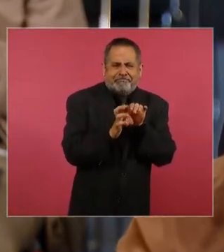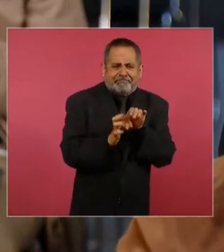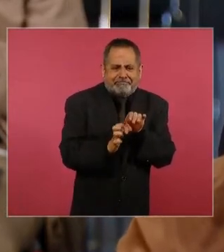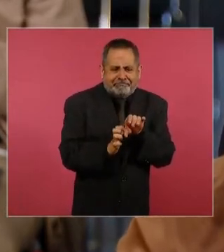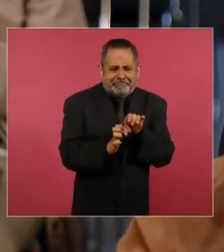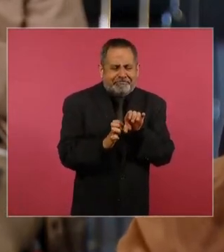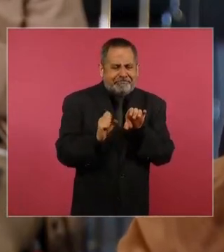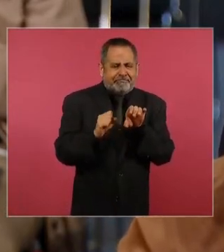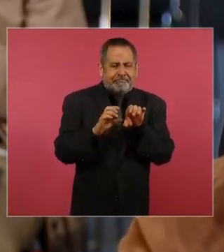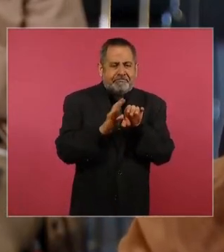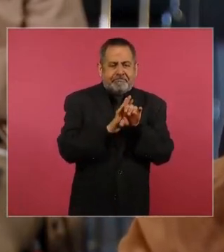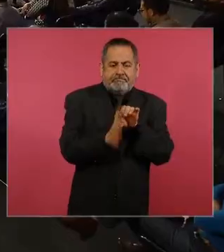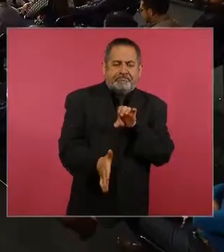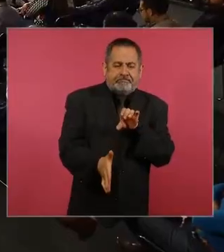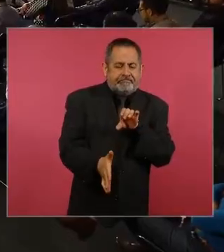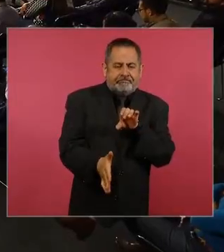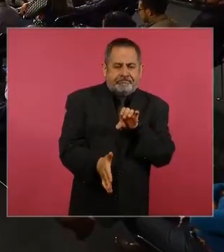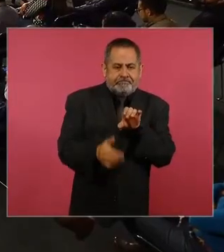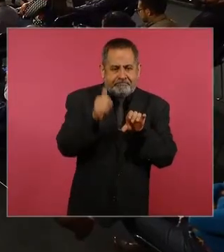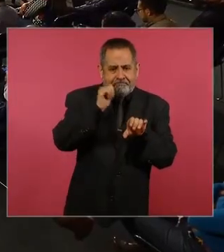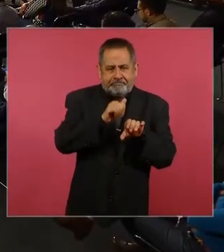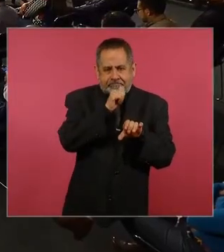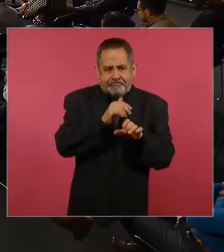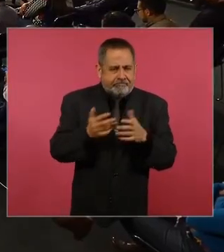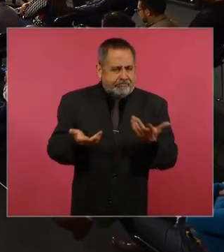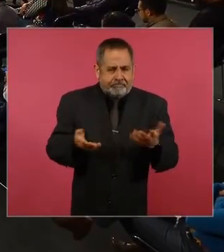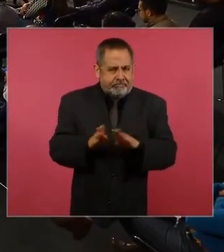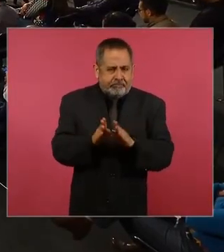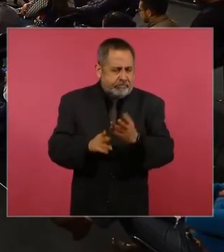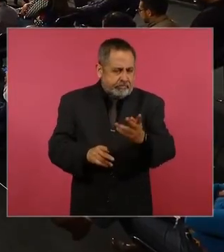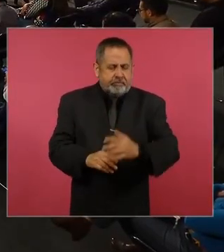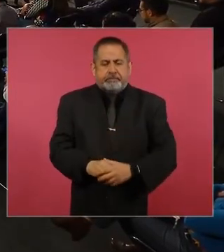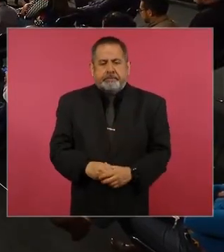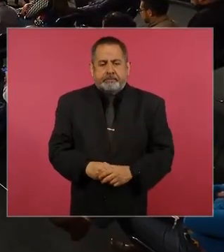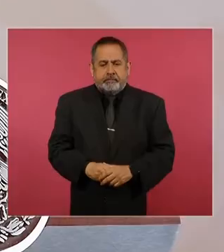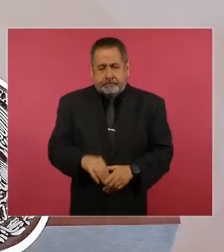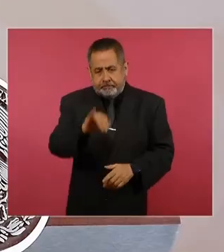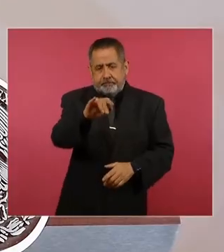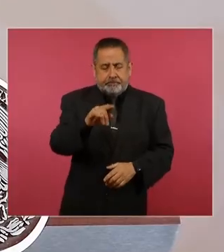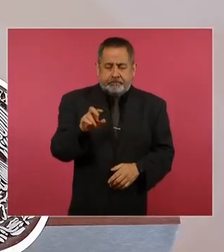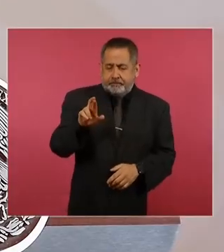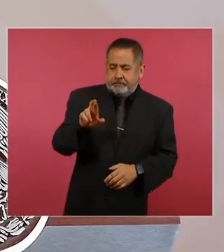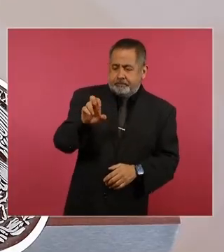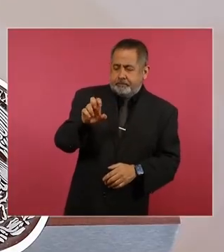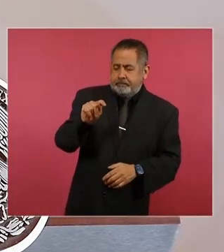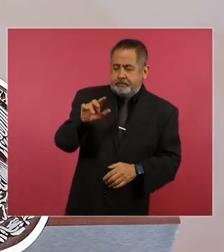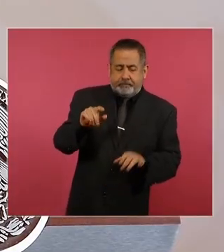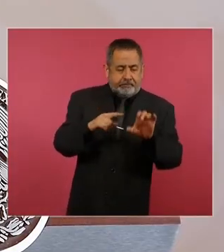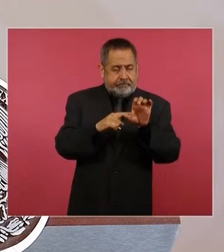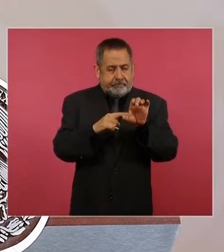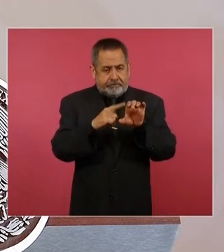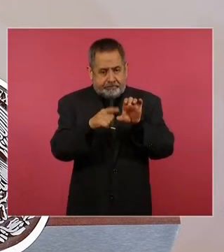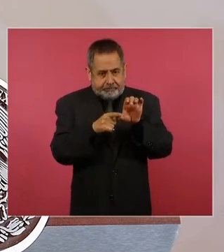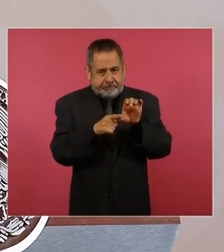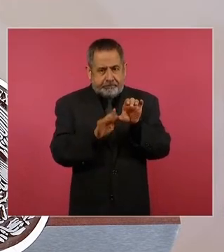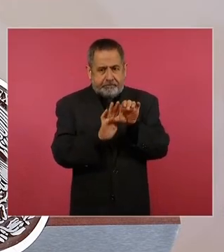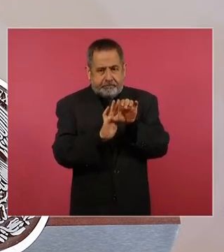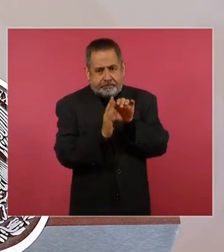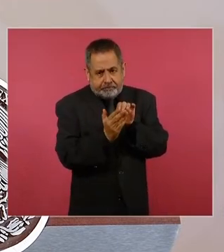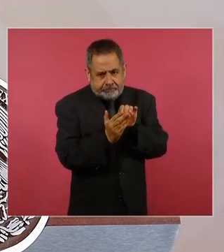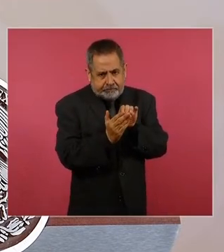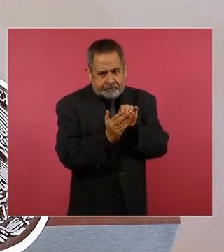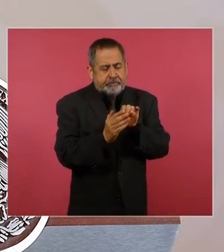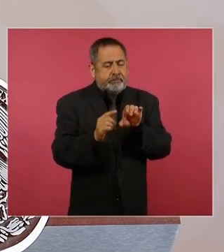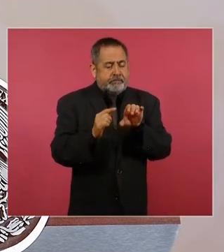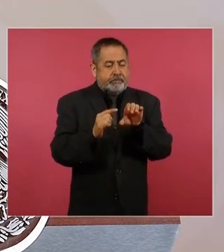poco eso para que la gente tenga el cuidado suficiente? ¿Sí? Sí, puede afectar la retina, también la córnea, es decir, sí puede causar